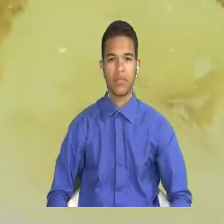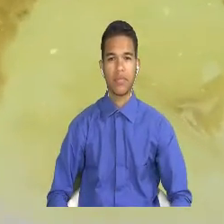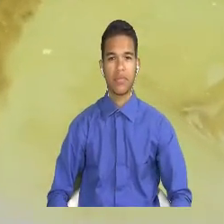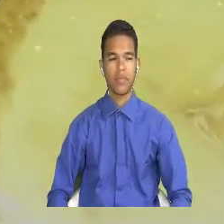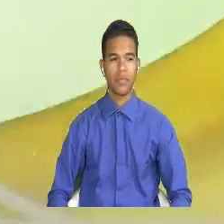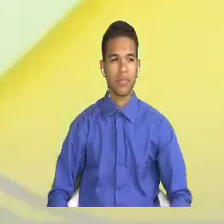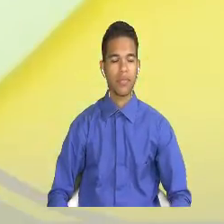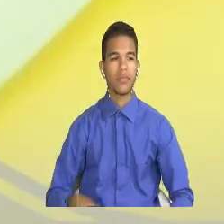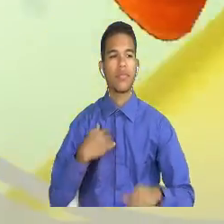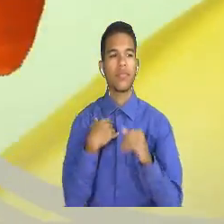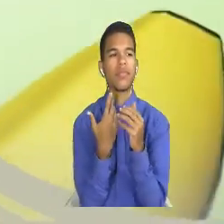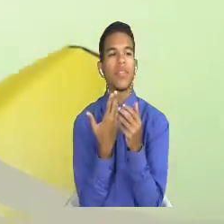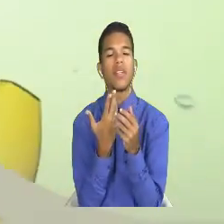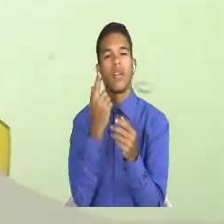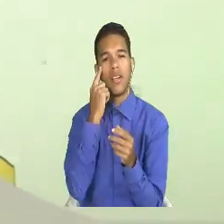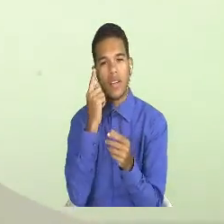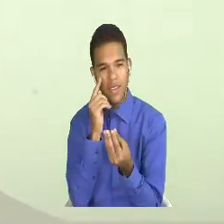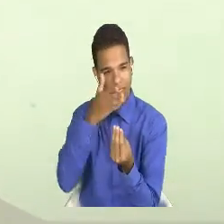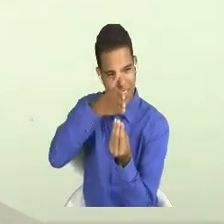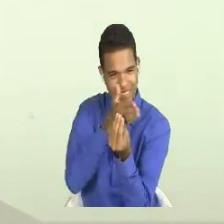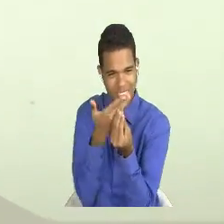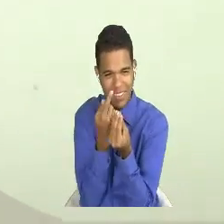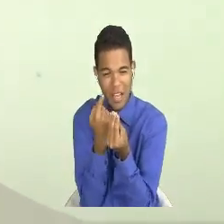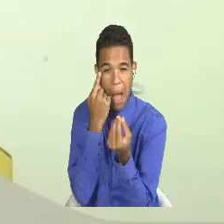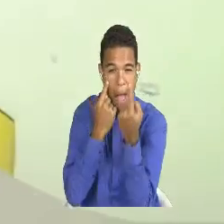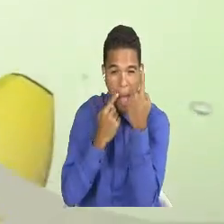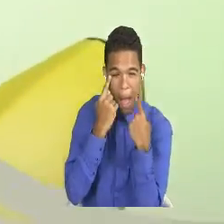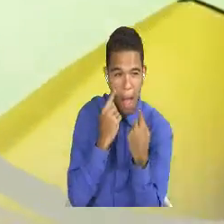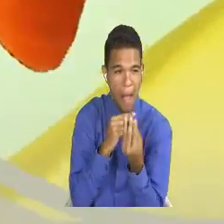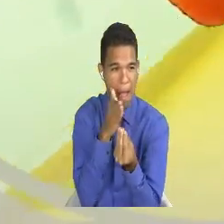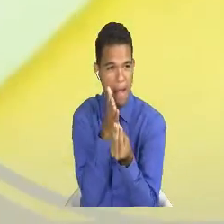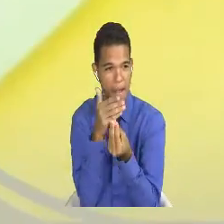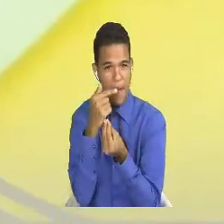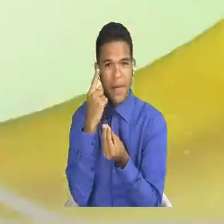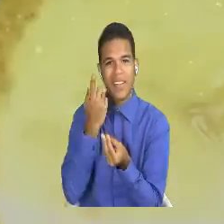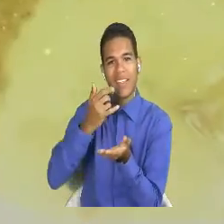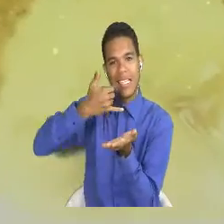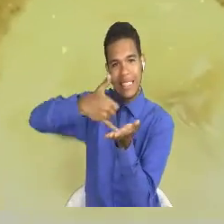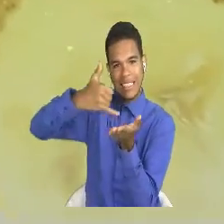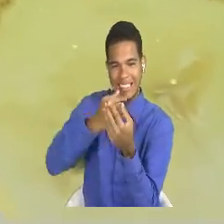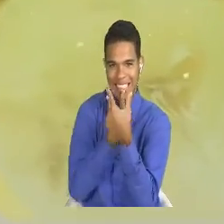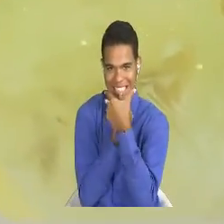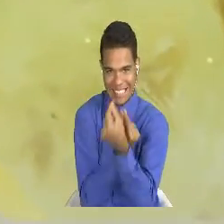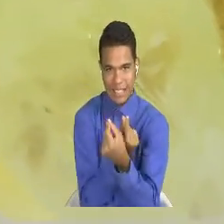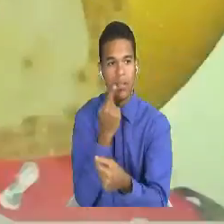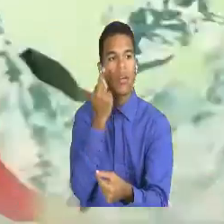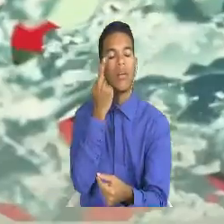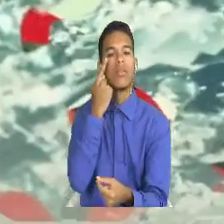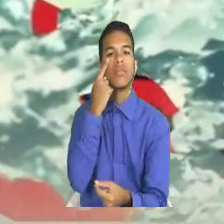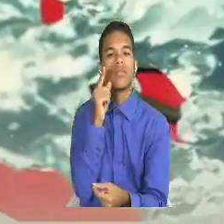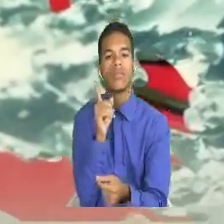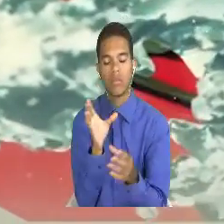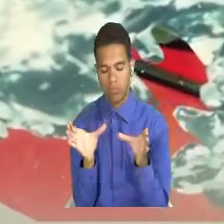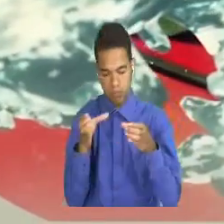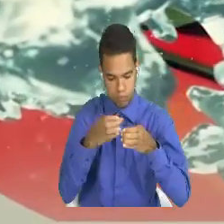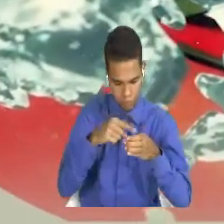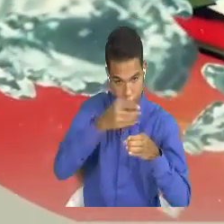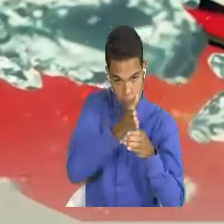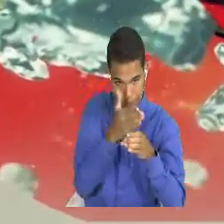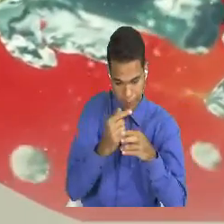Aros de cebolla y cubos de queso mozzarella. Ingredientes: una cebolla blanca, 150 gramos de queso en